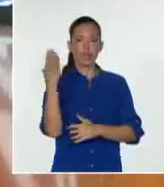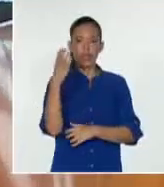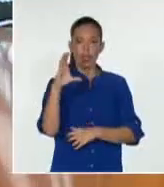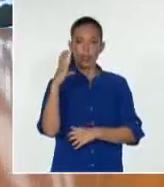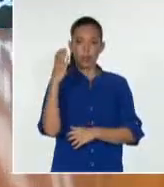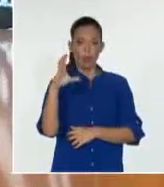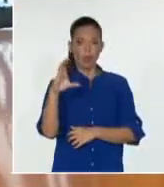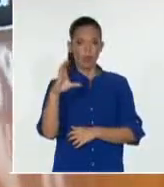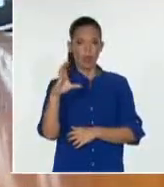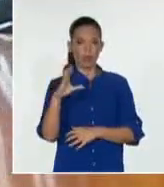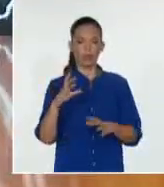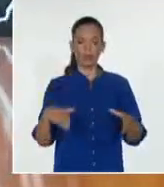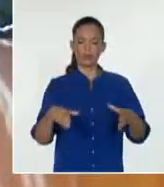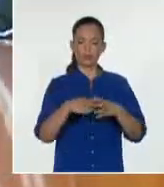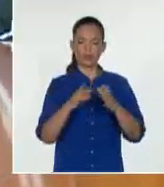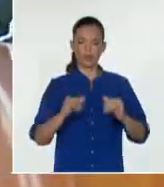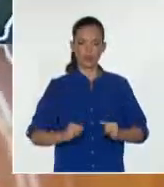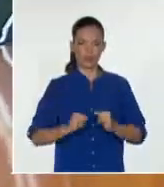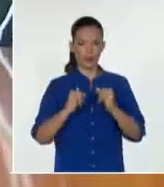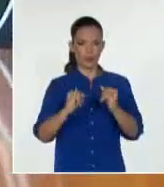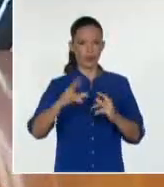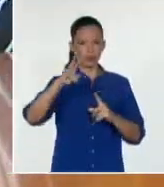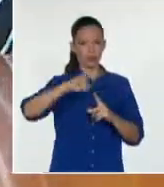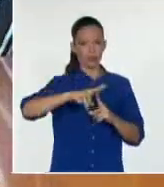Alex López almaguer para el canal cubano de noticias